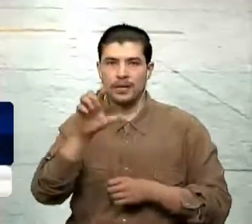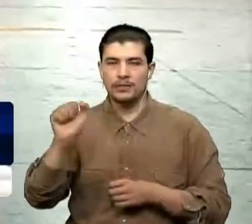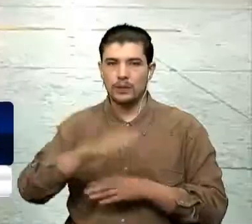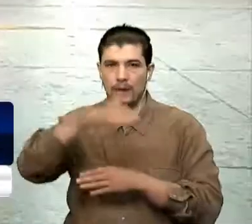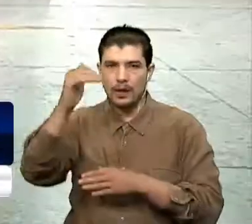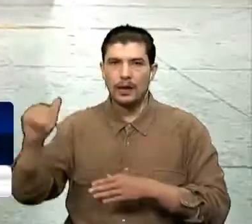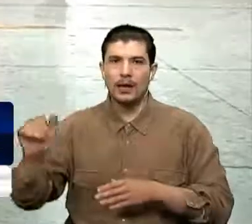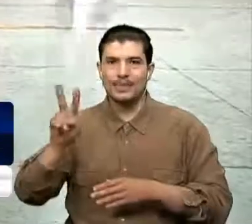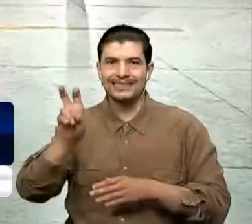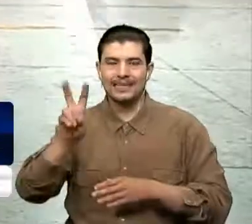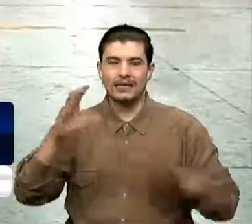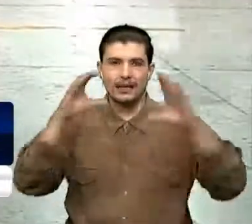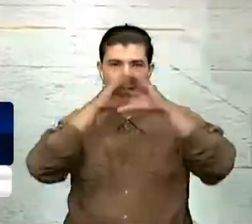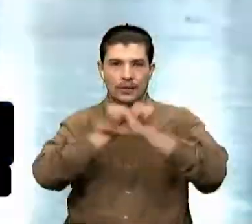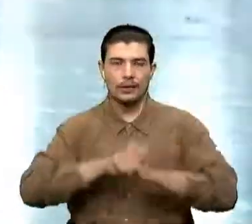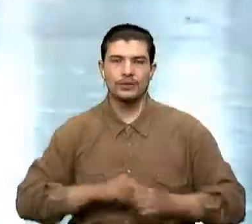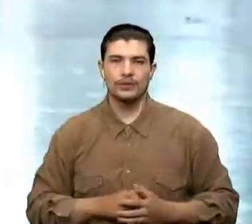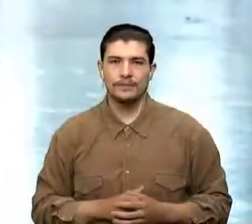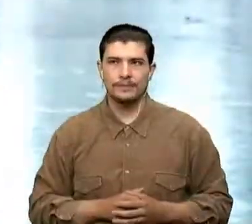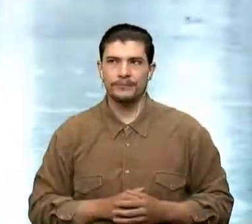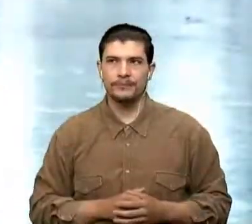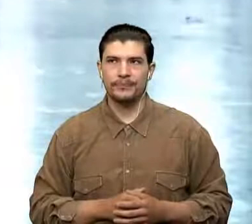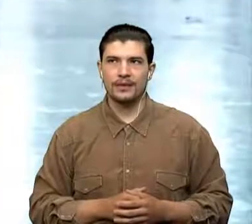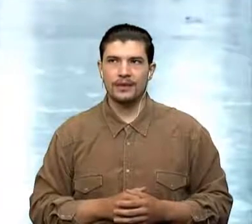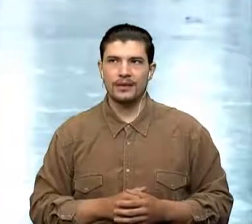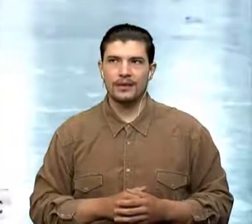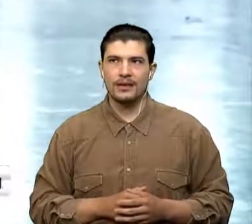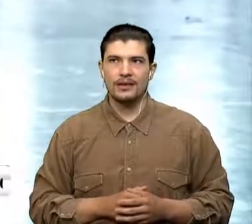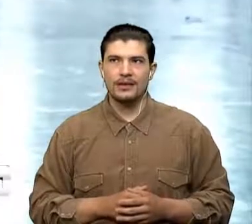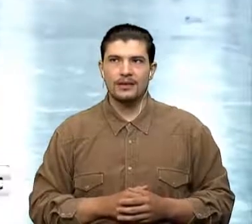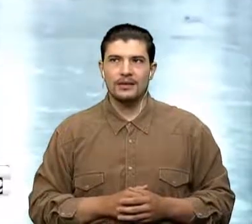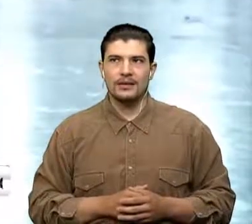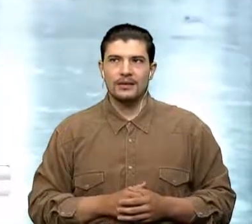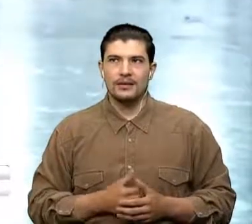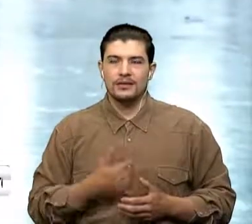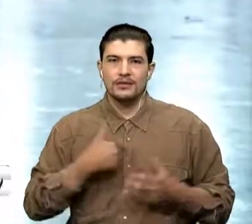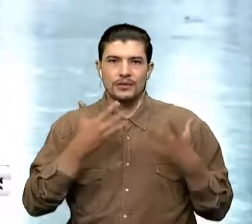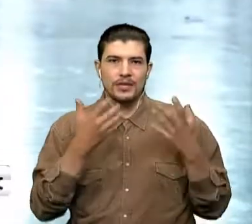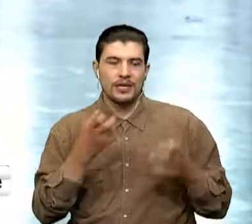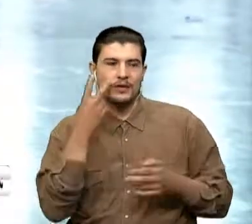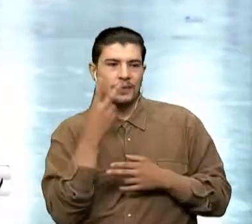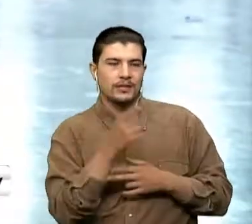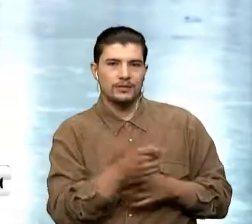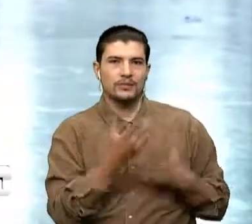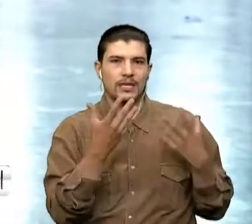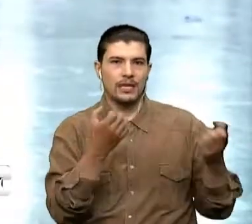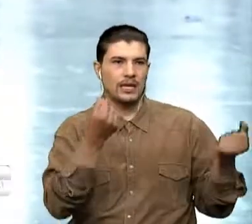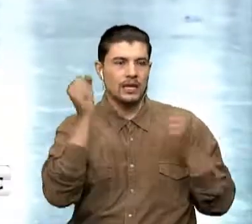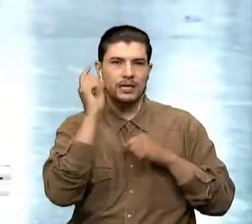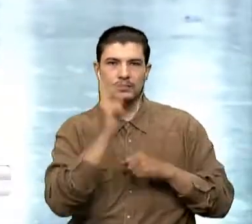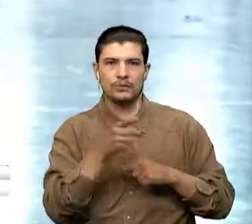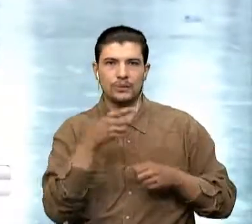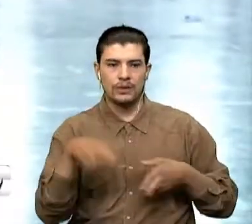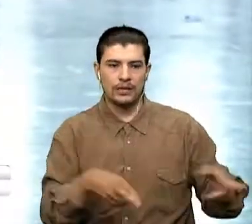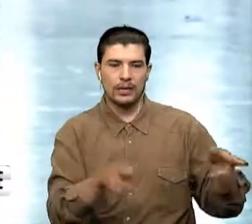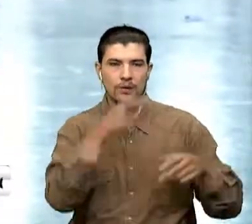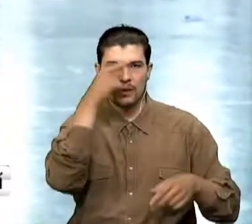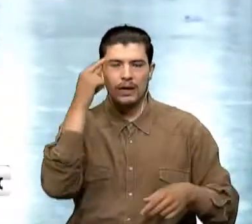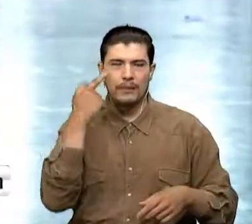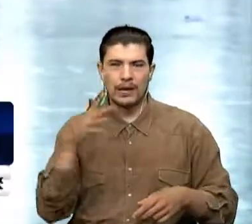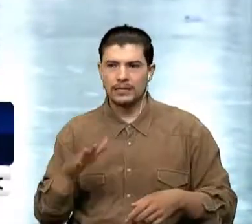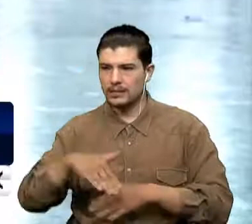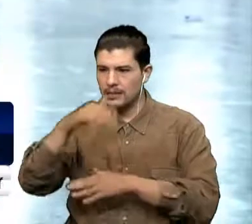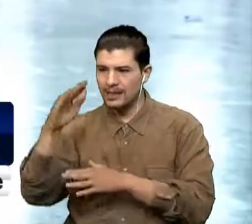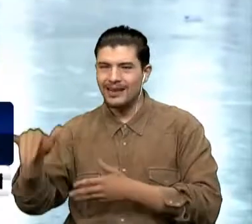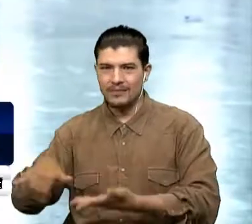7 de la noche si hay que ir a quiera ganar ese equipo es un equipo que juega muy parecido a rionegro los cuatro equipos países tienen prácticamente